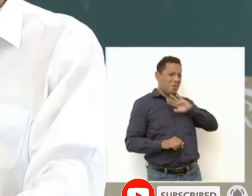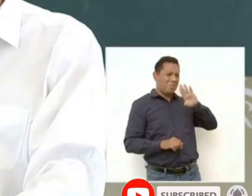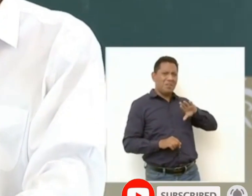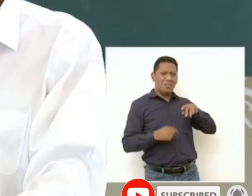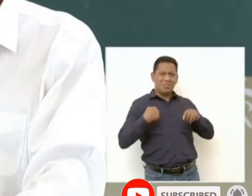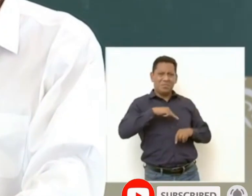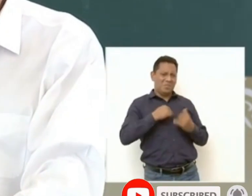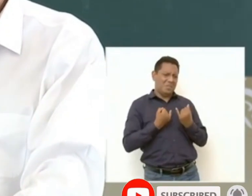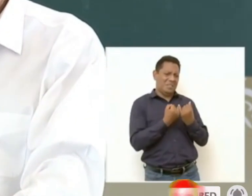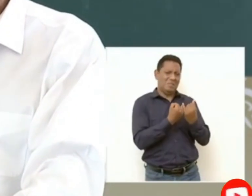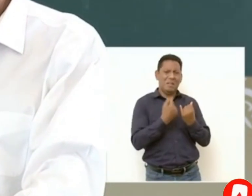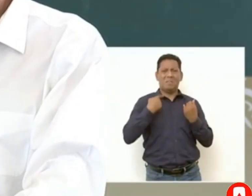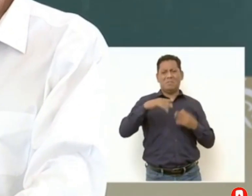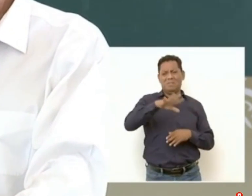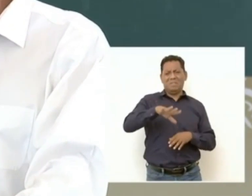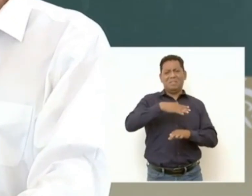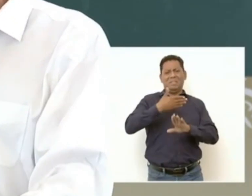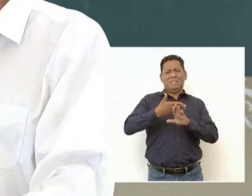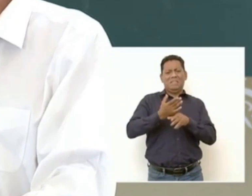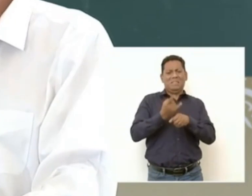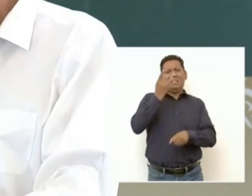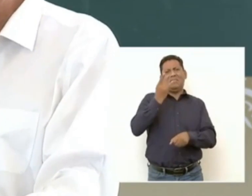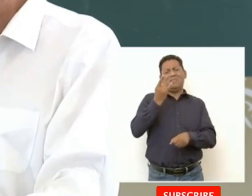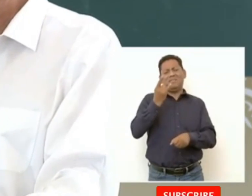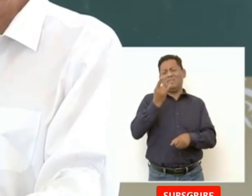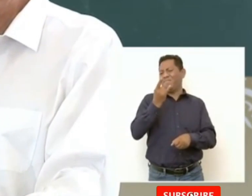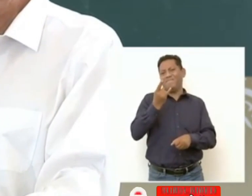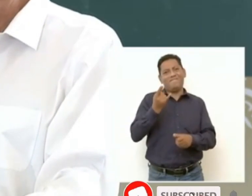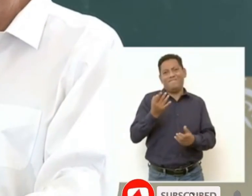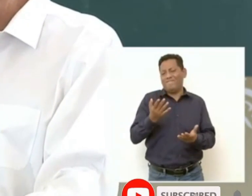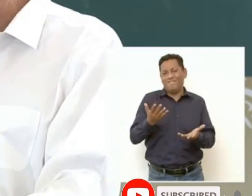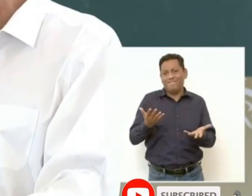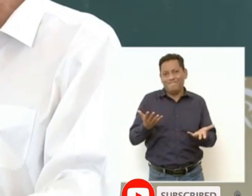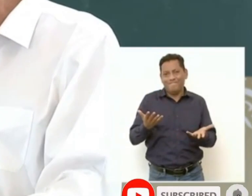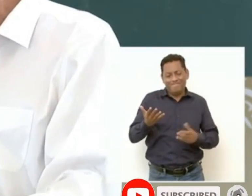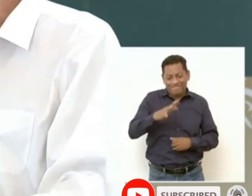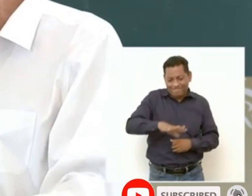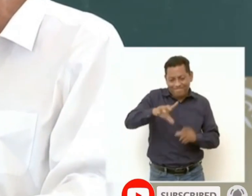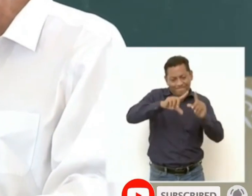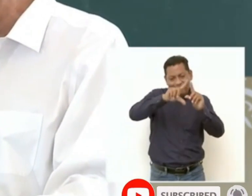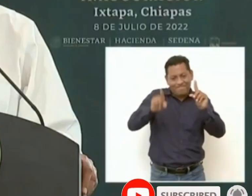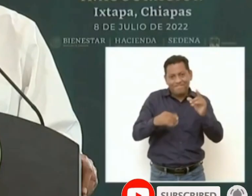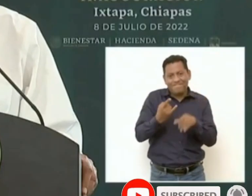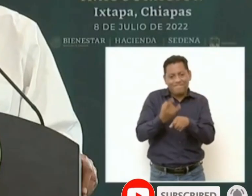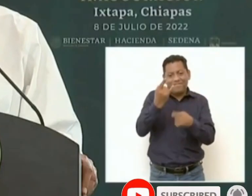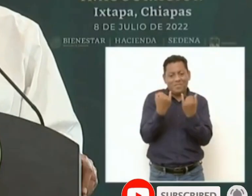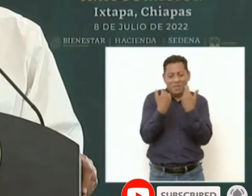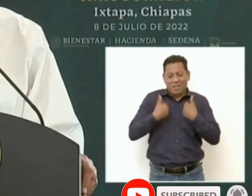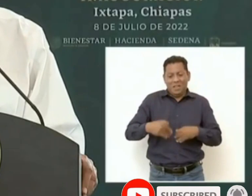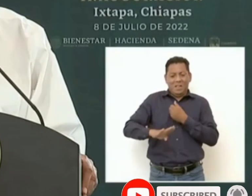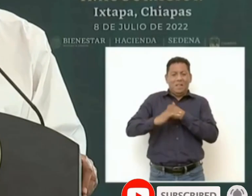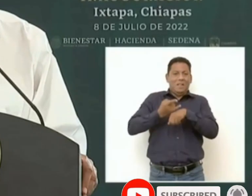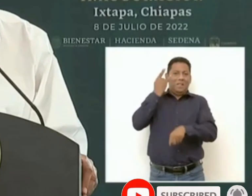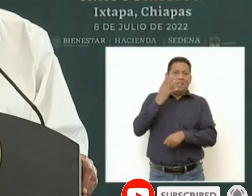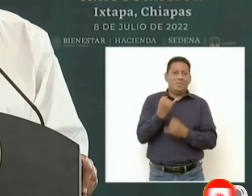Sería una gran decepción, una traición al pueblo y a nosotros mismos. Por eso